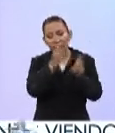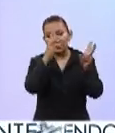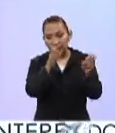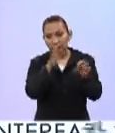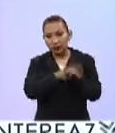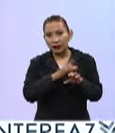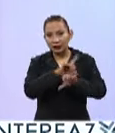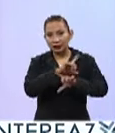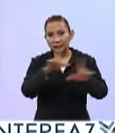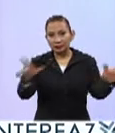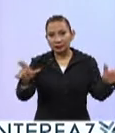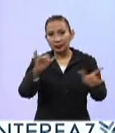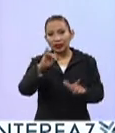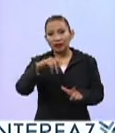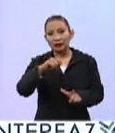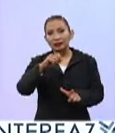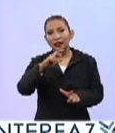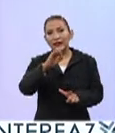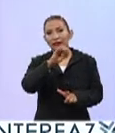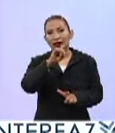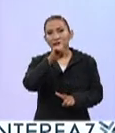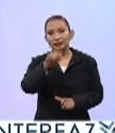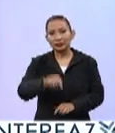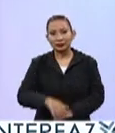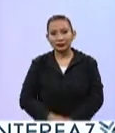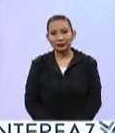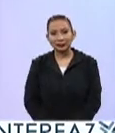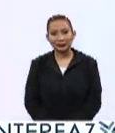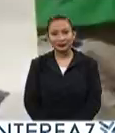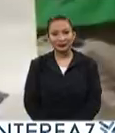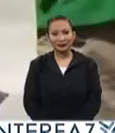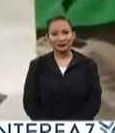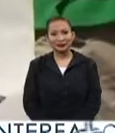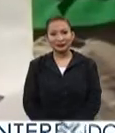y más. ¿Estamos listos? Esto es Interfaz.